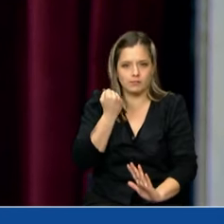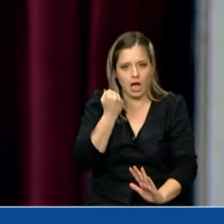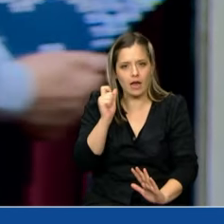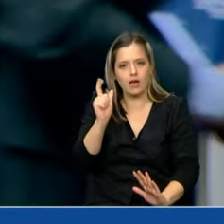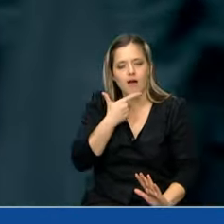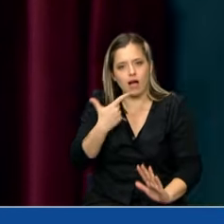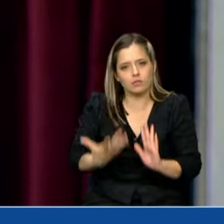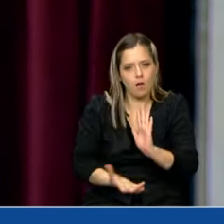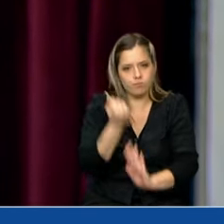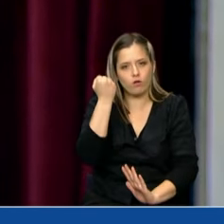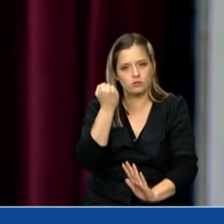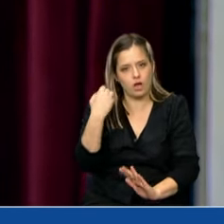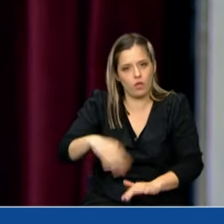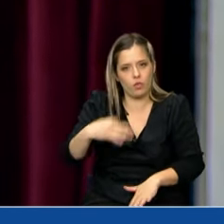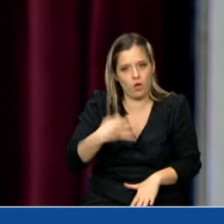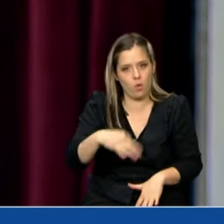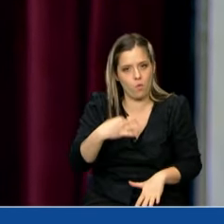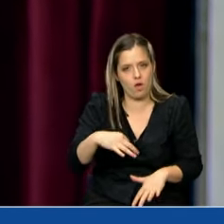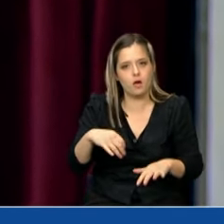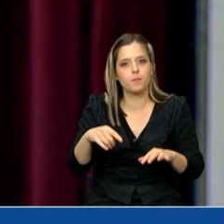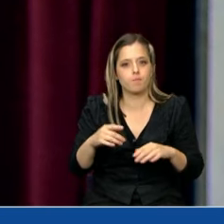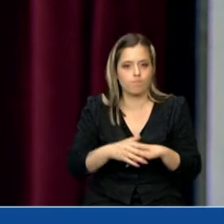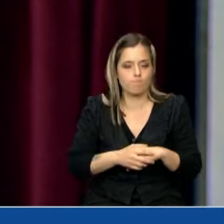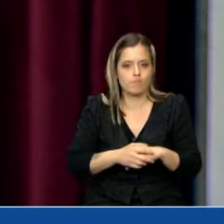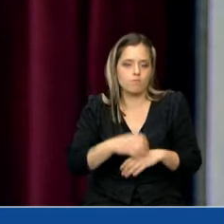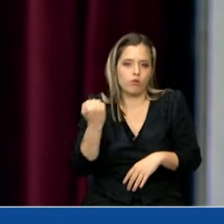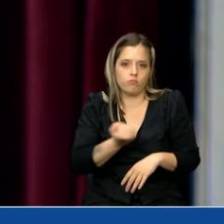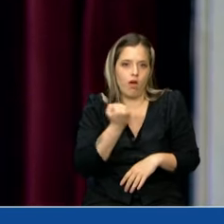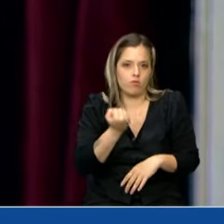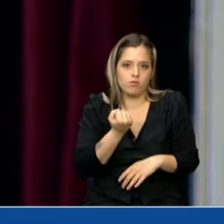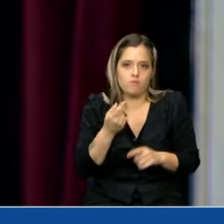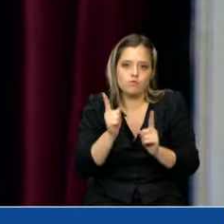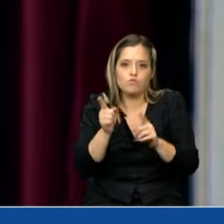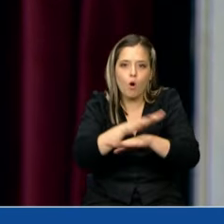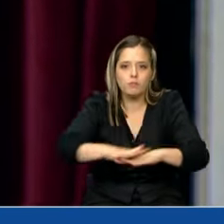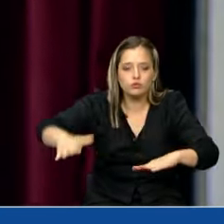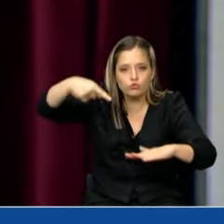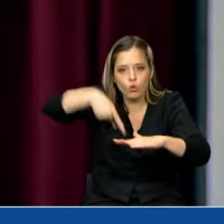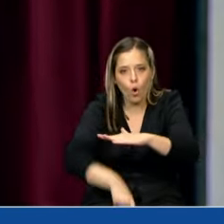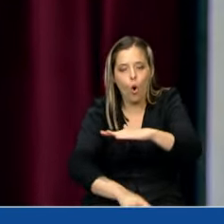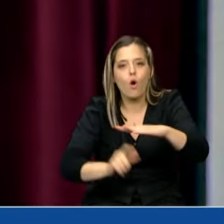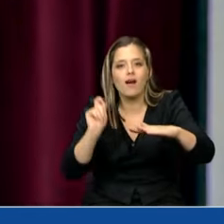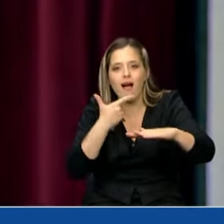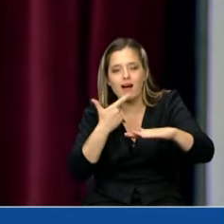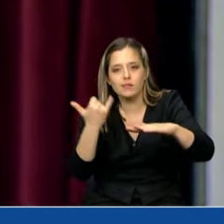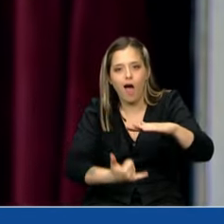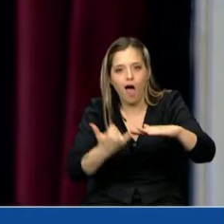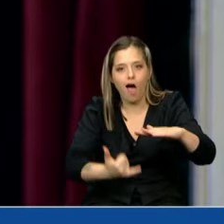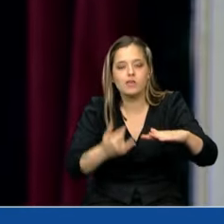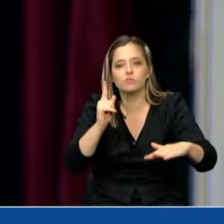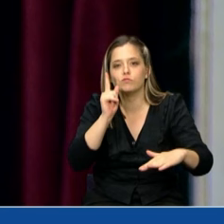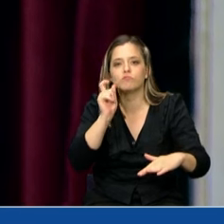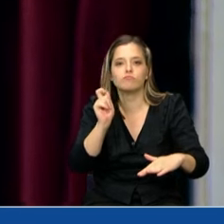y la gran oportunidad de monetizar todo eso que está enterrado en el subsuelo para generar oportunidades de